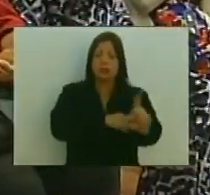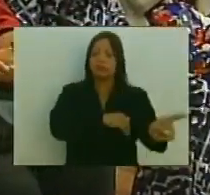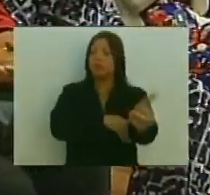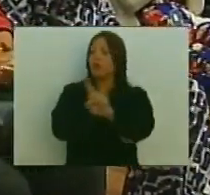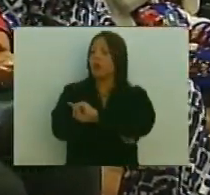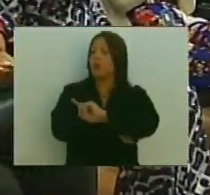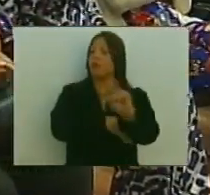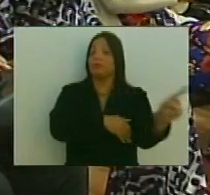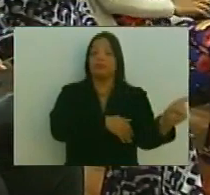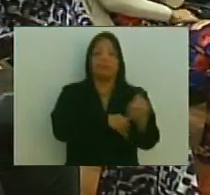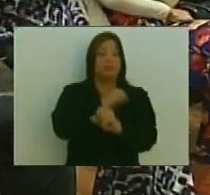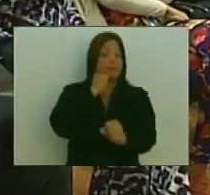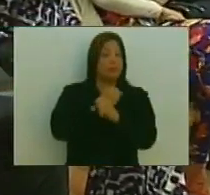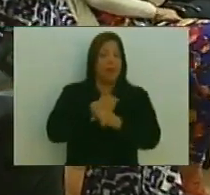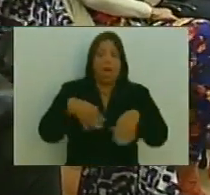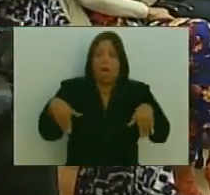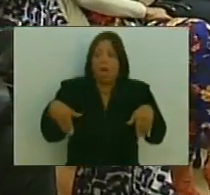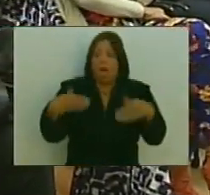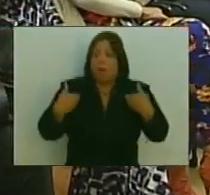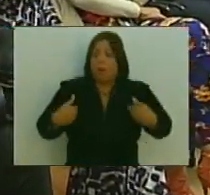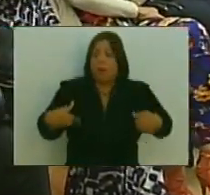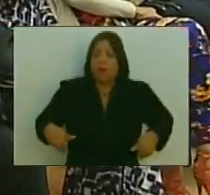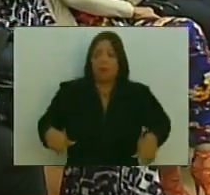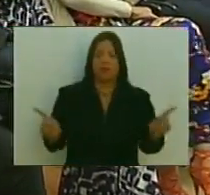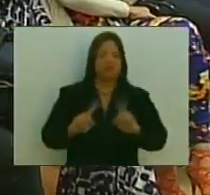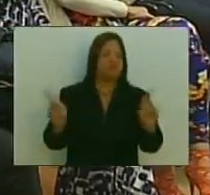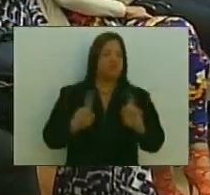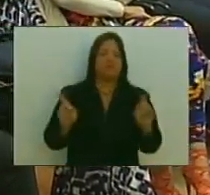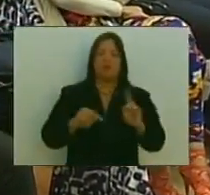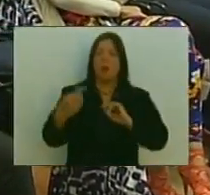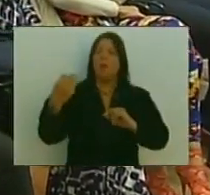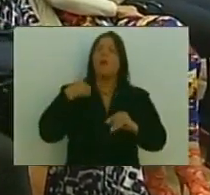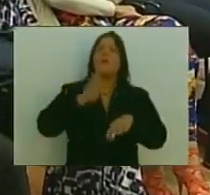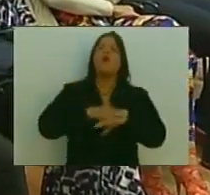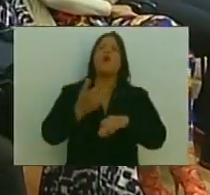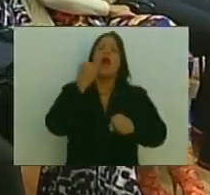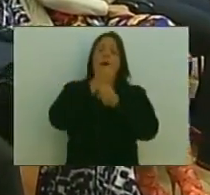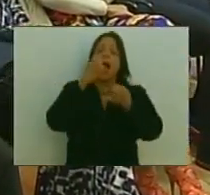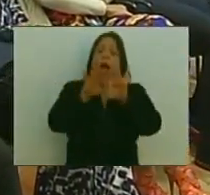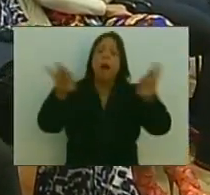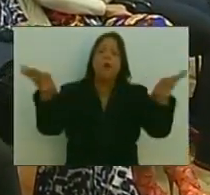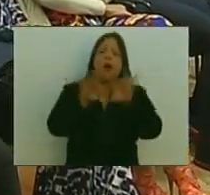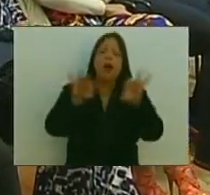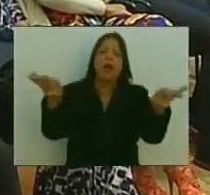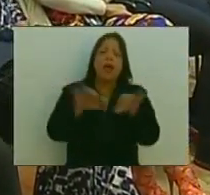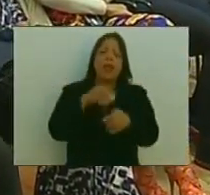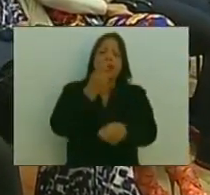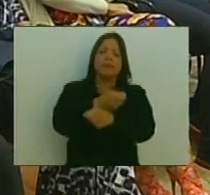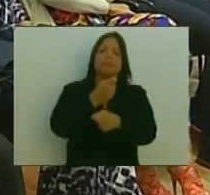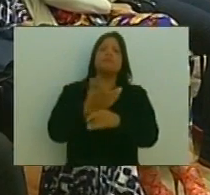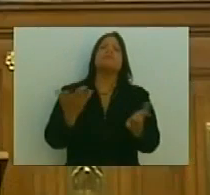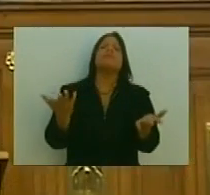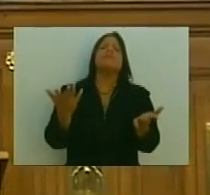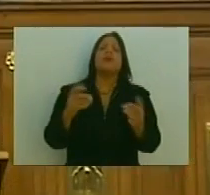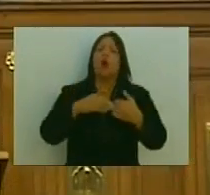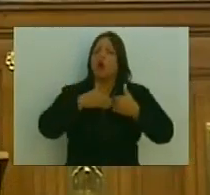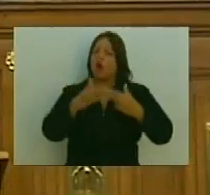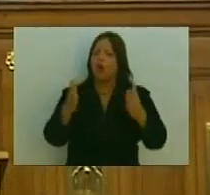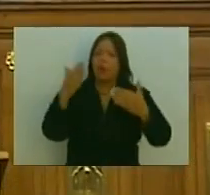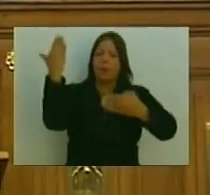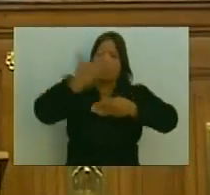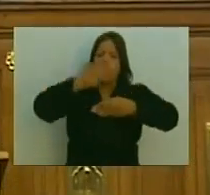tiene sus manos y sus pies que no le sirven. No, me buscaron porque soy abogado, porque rompí todas las